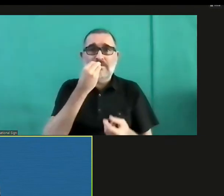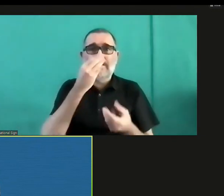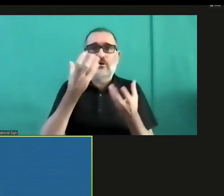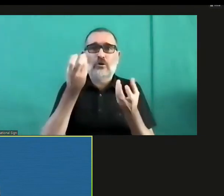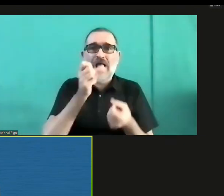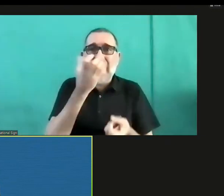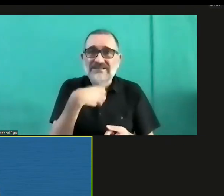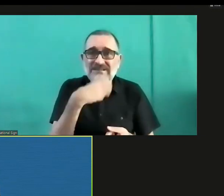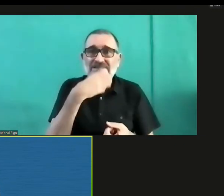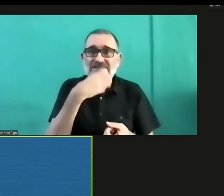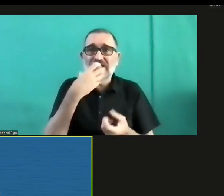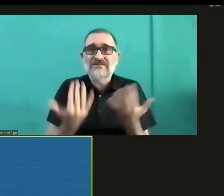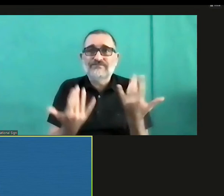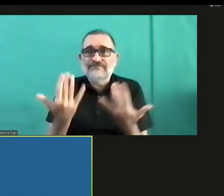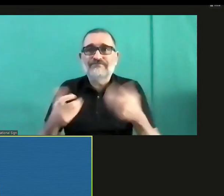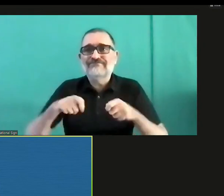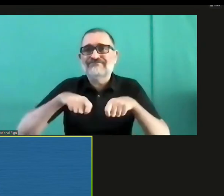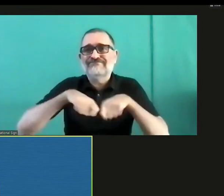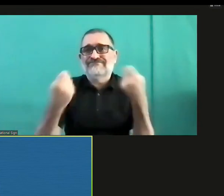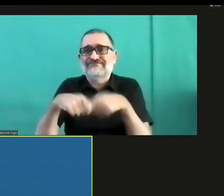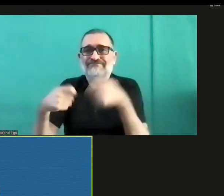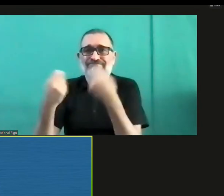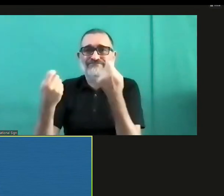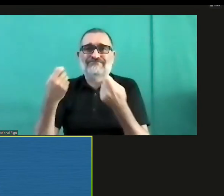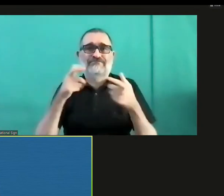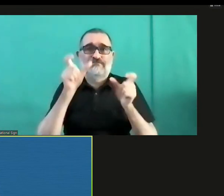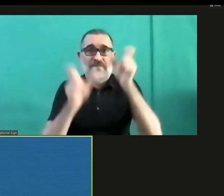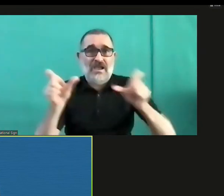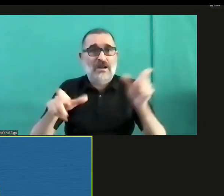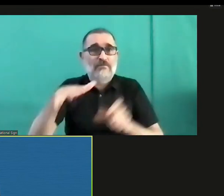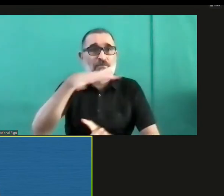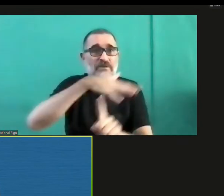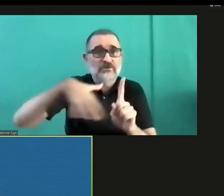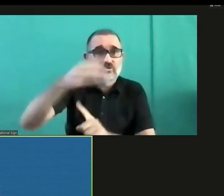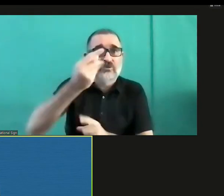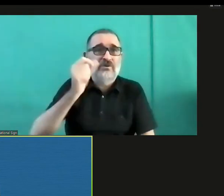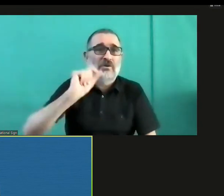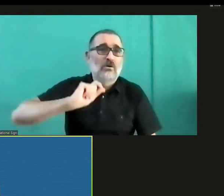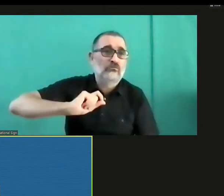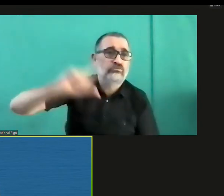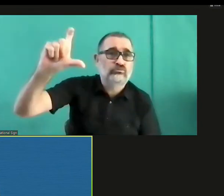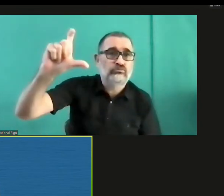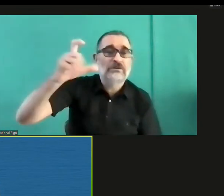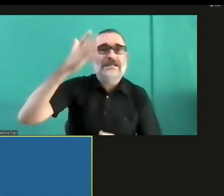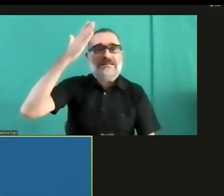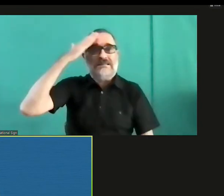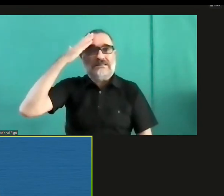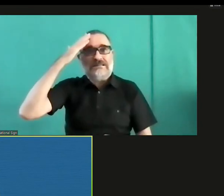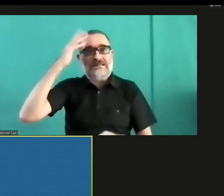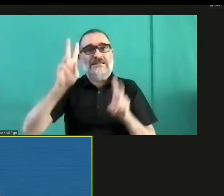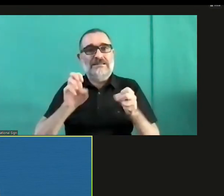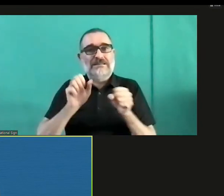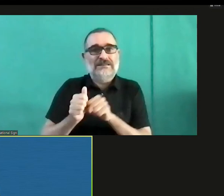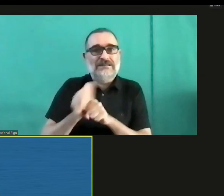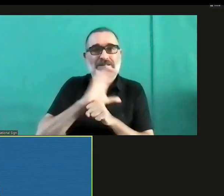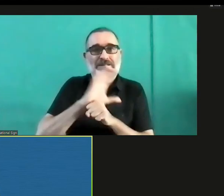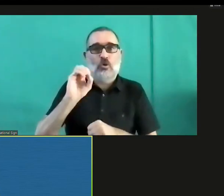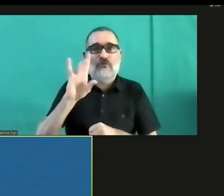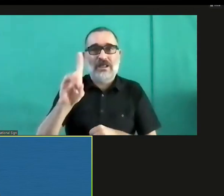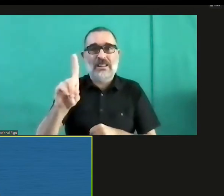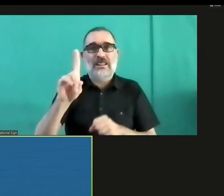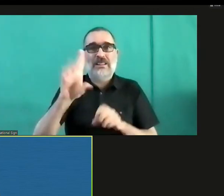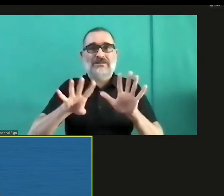a las enfermedades no transmisibles ahora vamos a volver a la experiencia de méxico con el doctor will read ahora